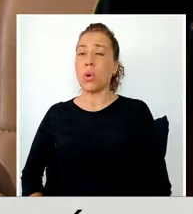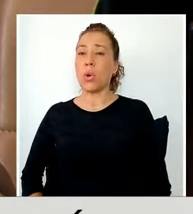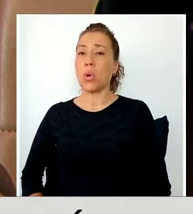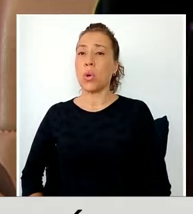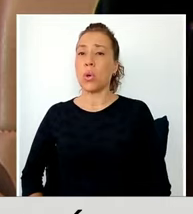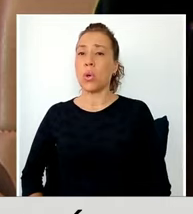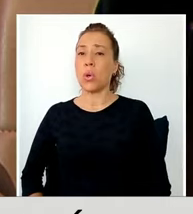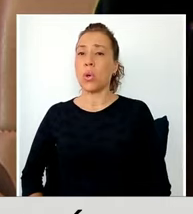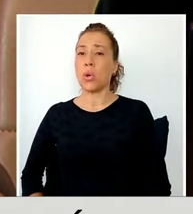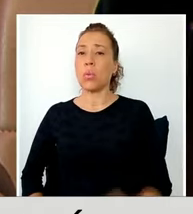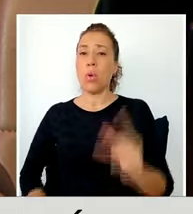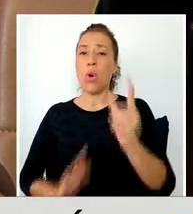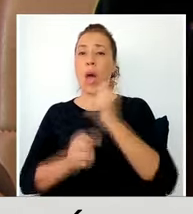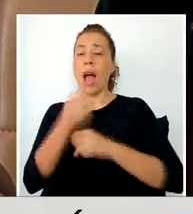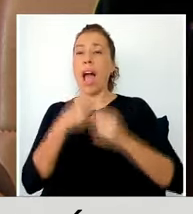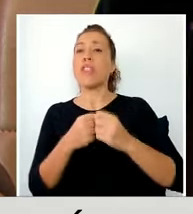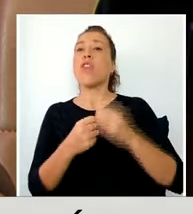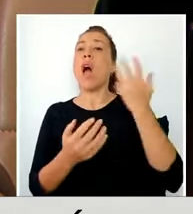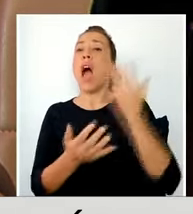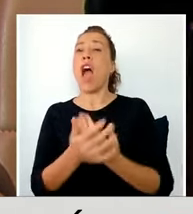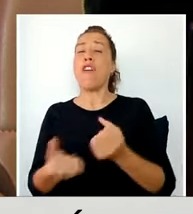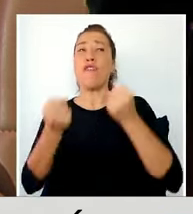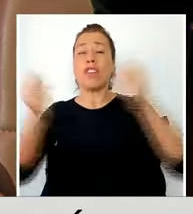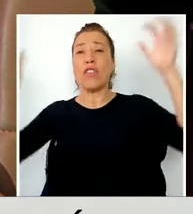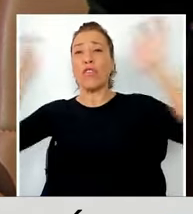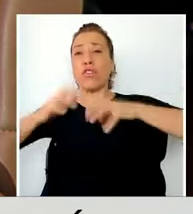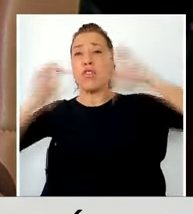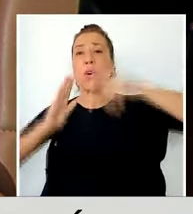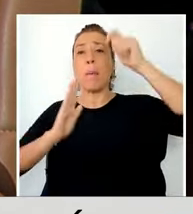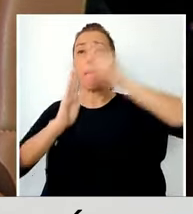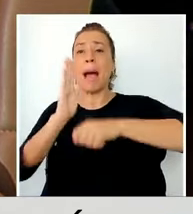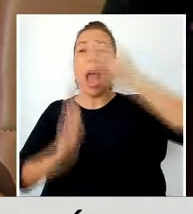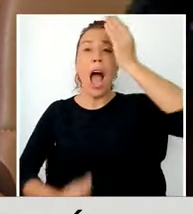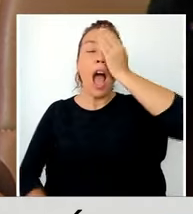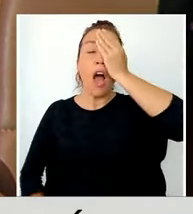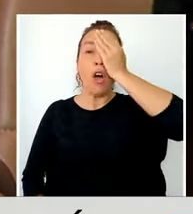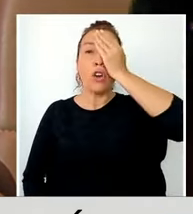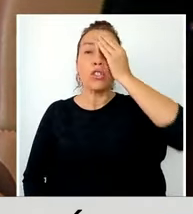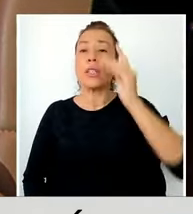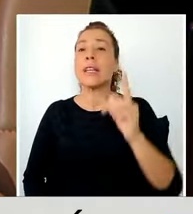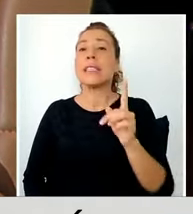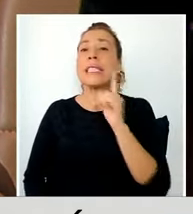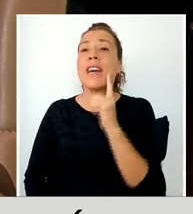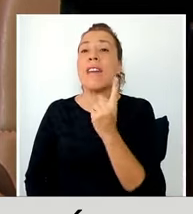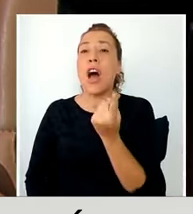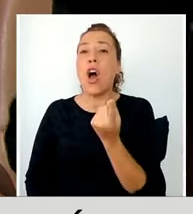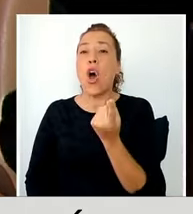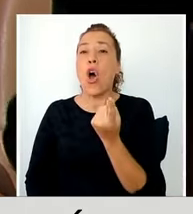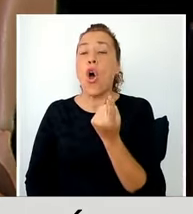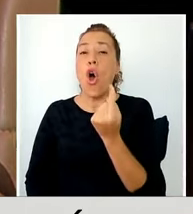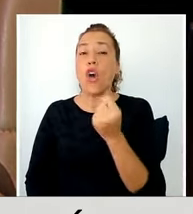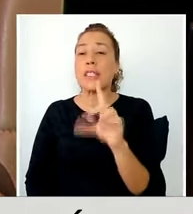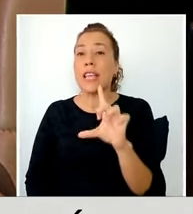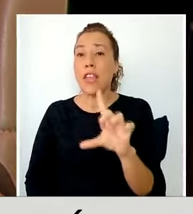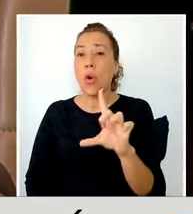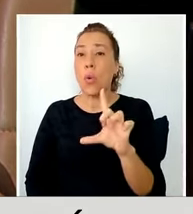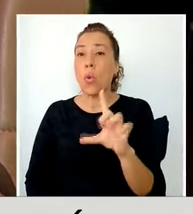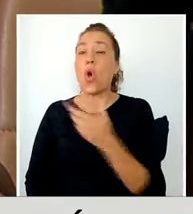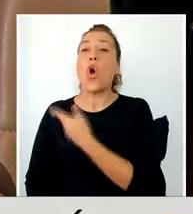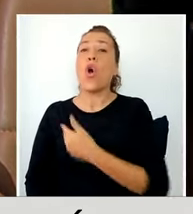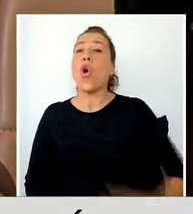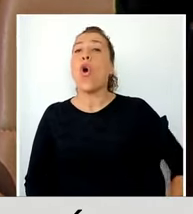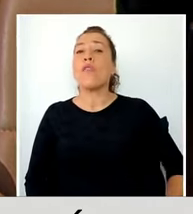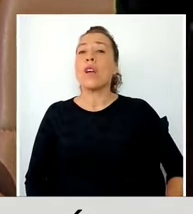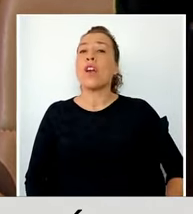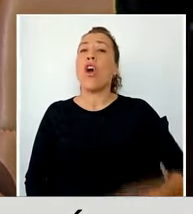de años se había producido un gran temporal en el mes de agosto y estábamos a 11 de julio y que el gobierno debería